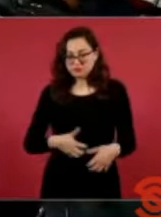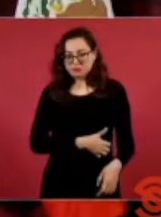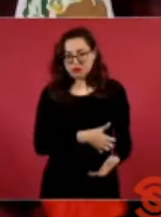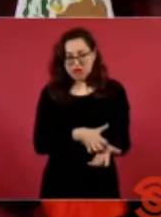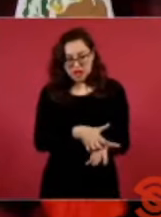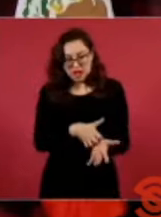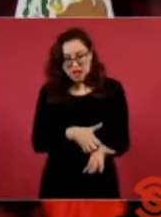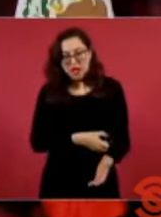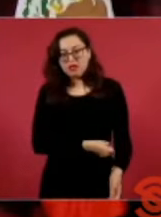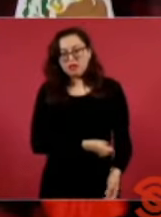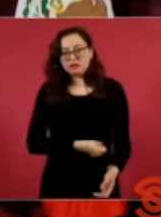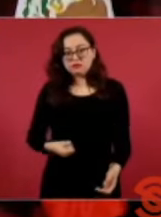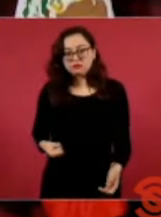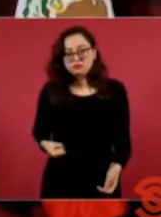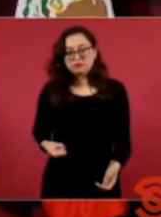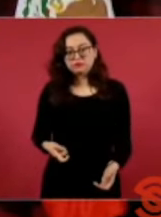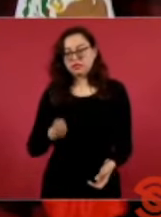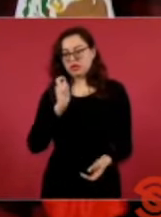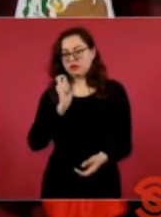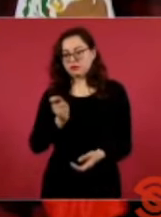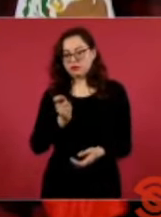no endeudar al país.